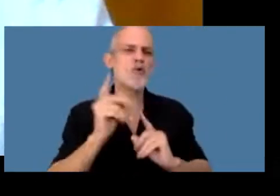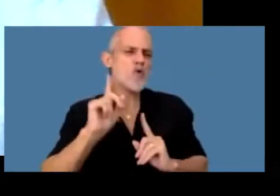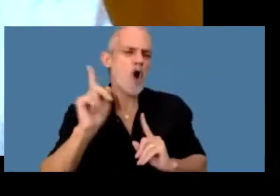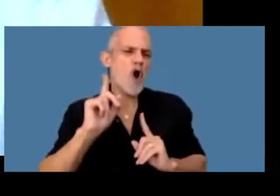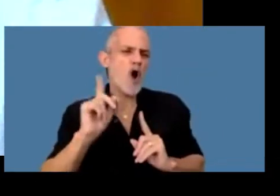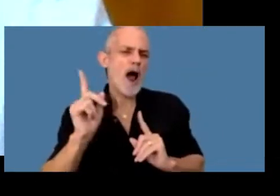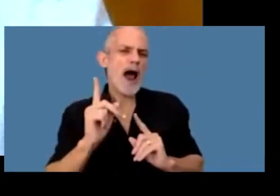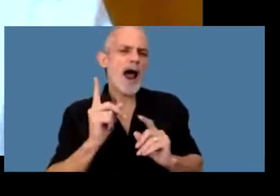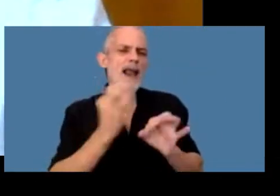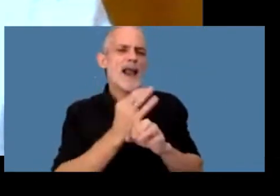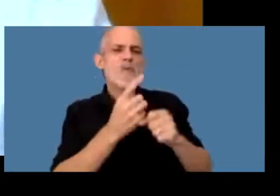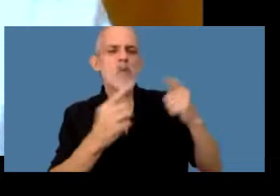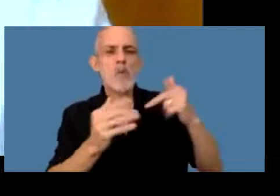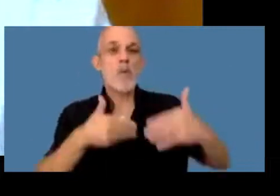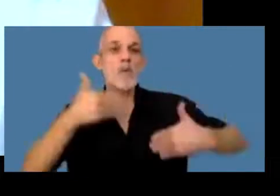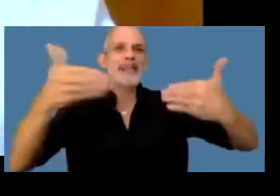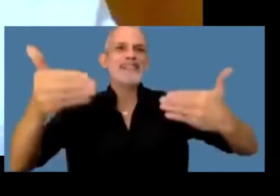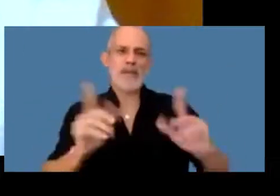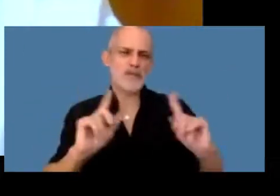grado de que tenga el crecimiento de la empresa, digamos.